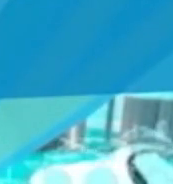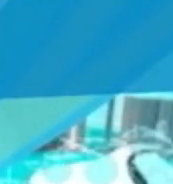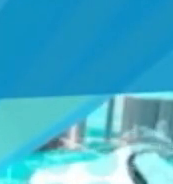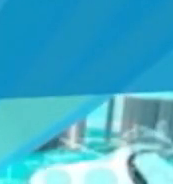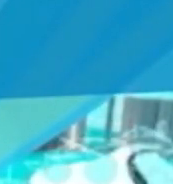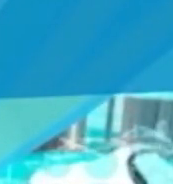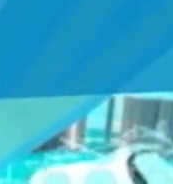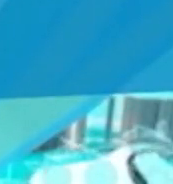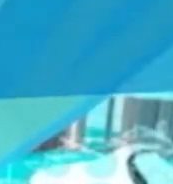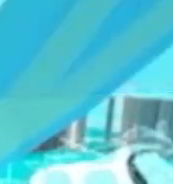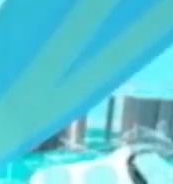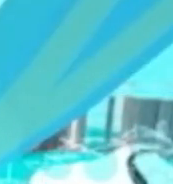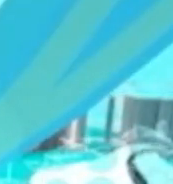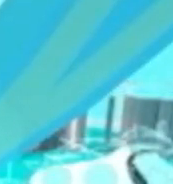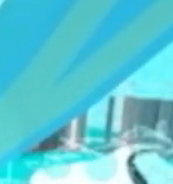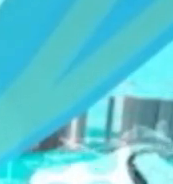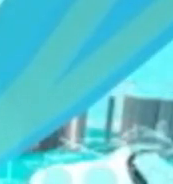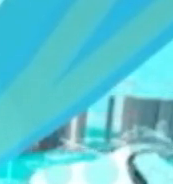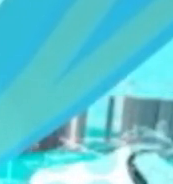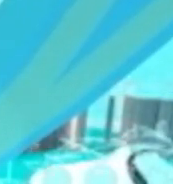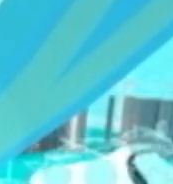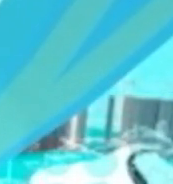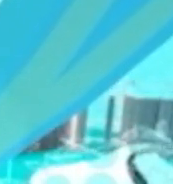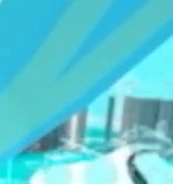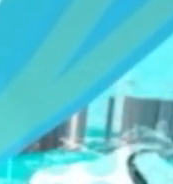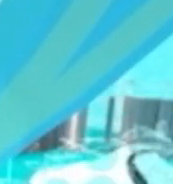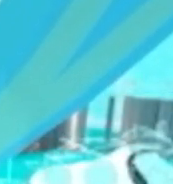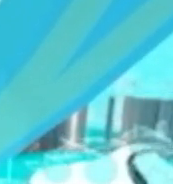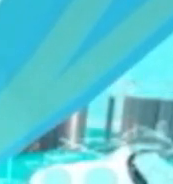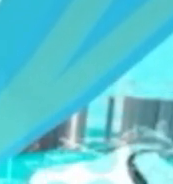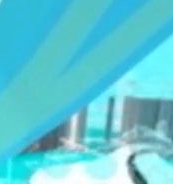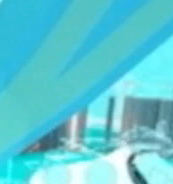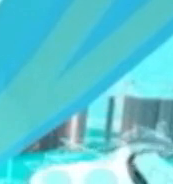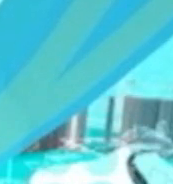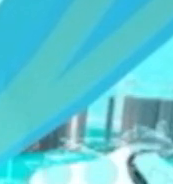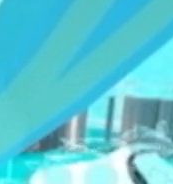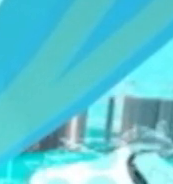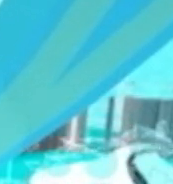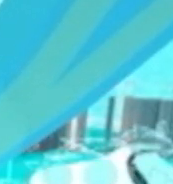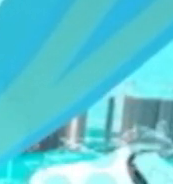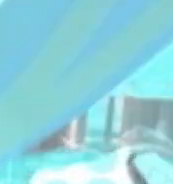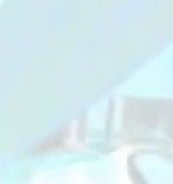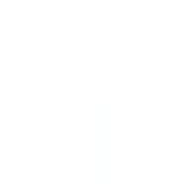La sección de Animales en Libertad llega a ustedes gracias al ICT.